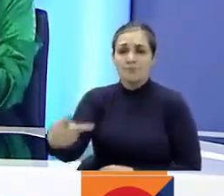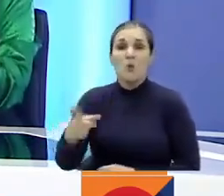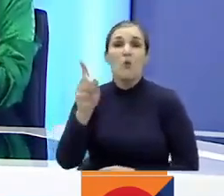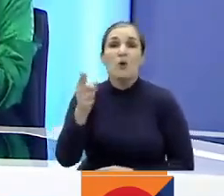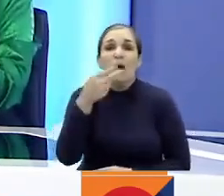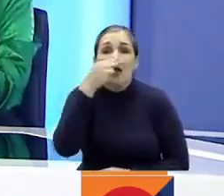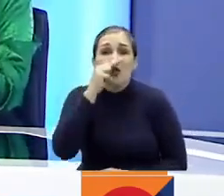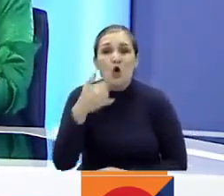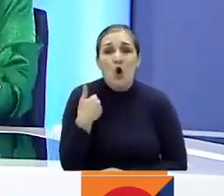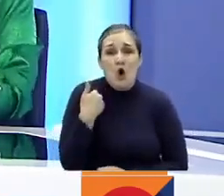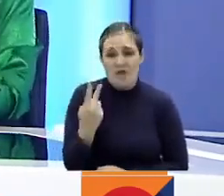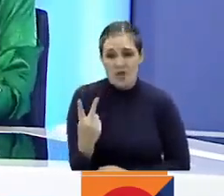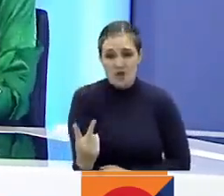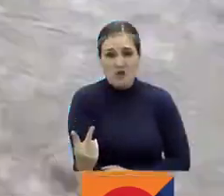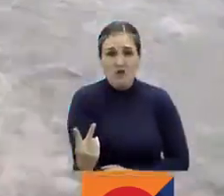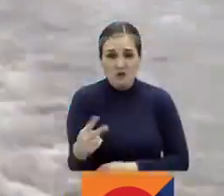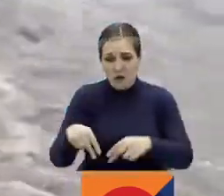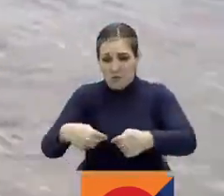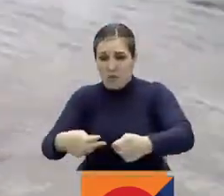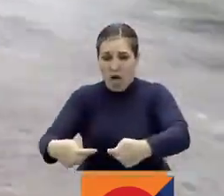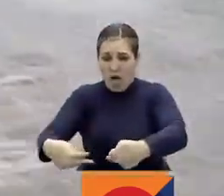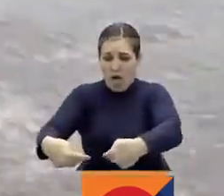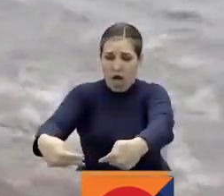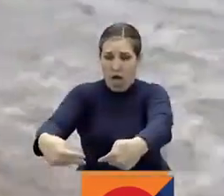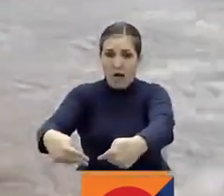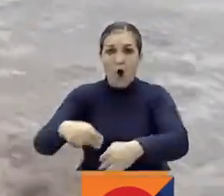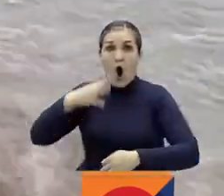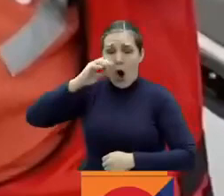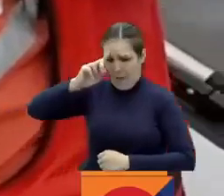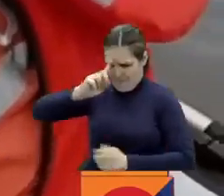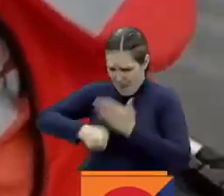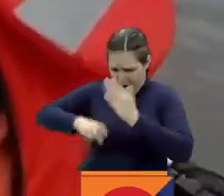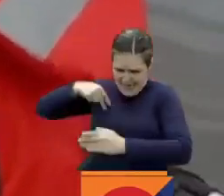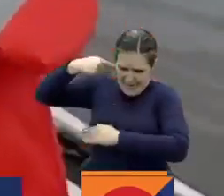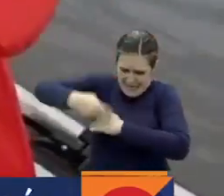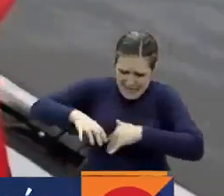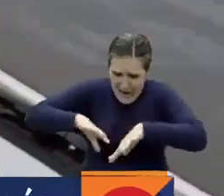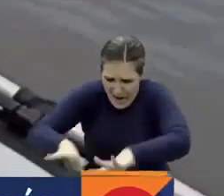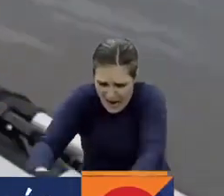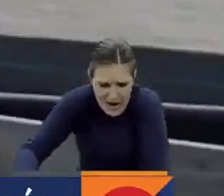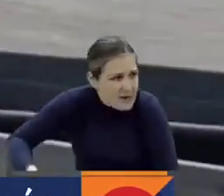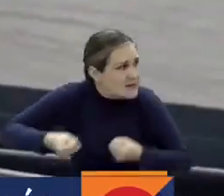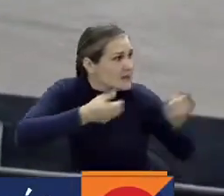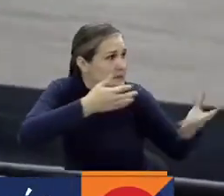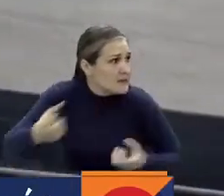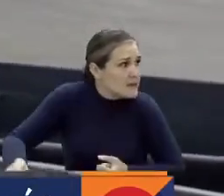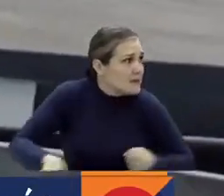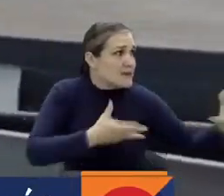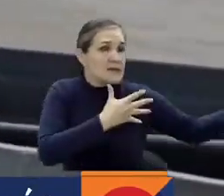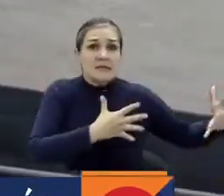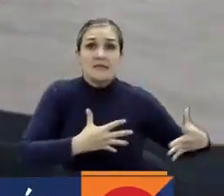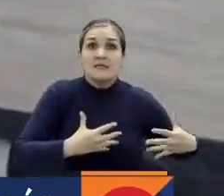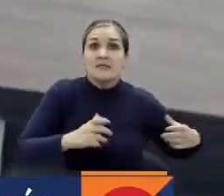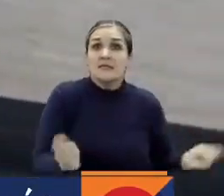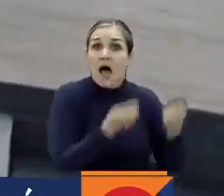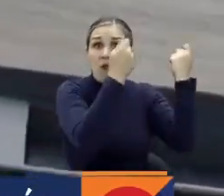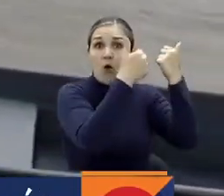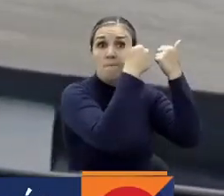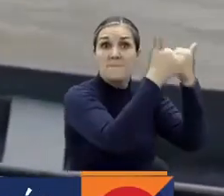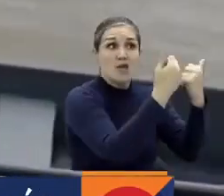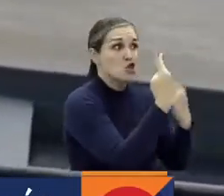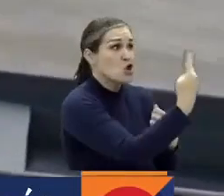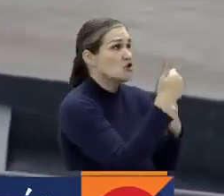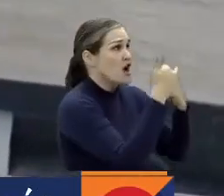que se estaban ahogando perdió la vida. El hombre, aunque logró rescatarlos, fue arrastrado por una creciente súbita. Por 2